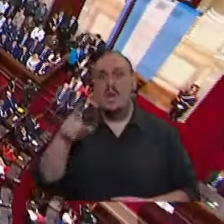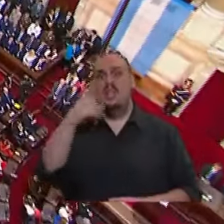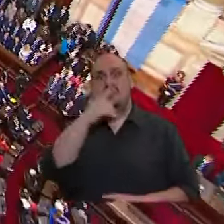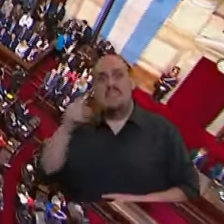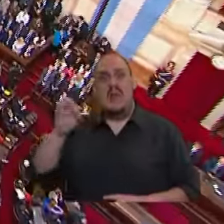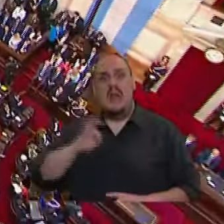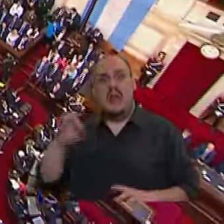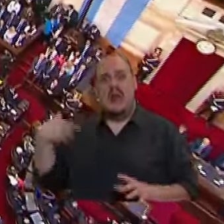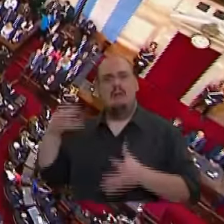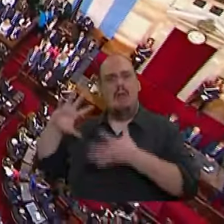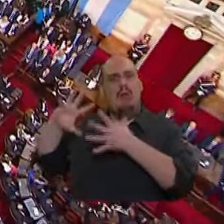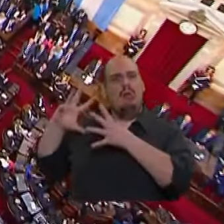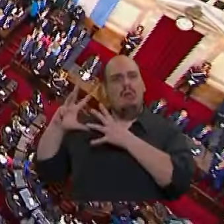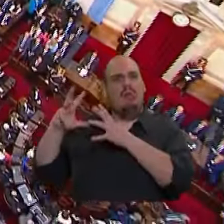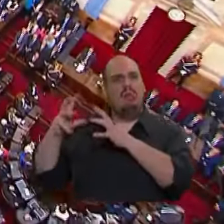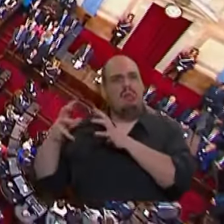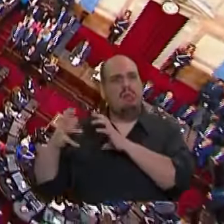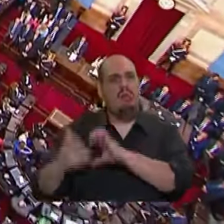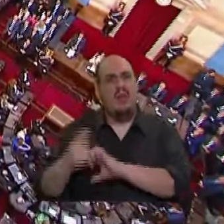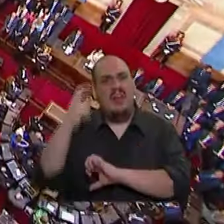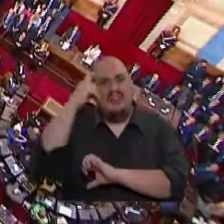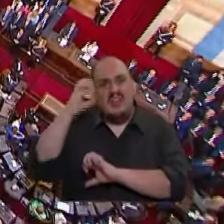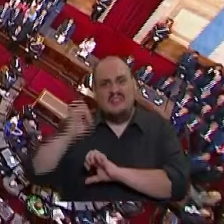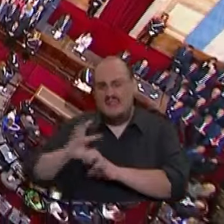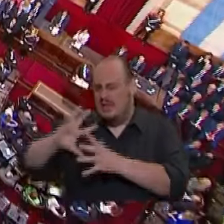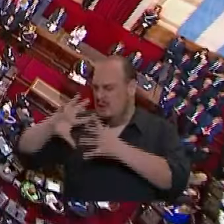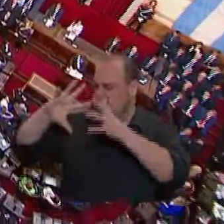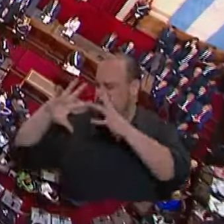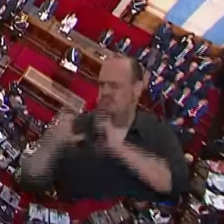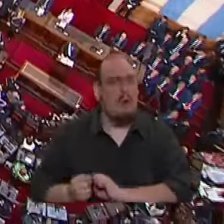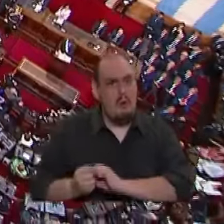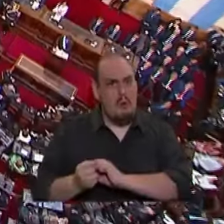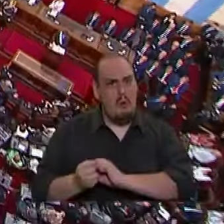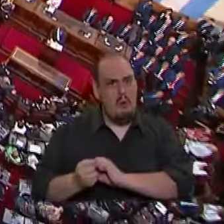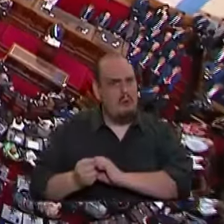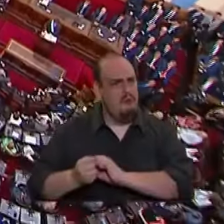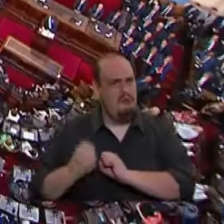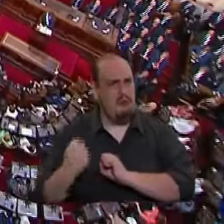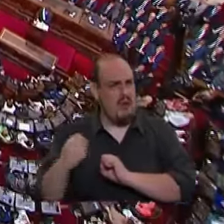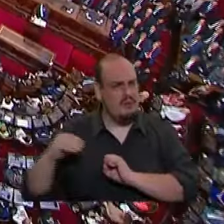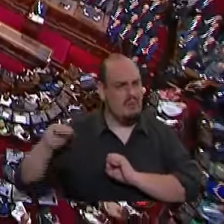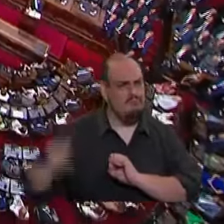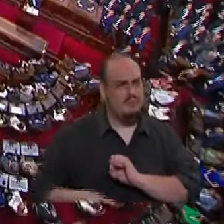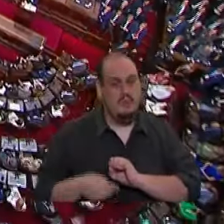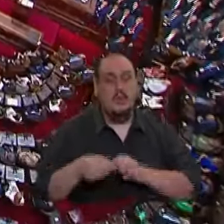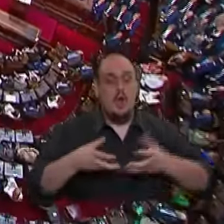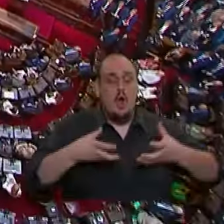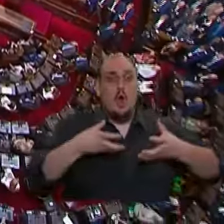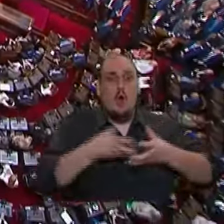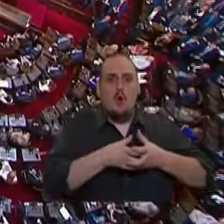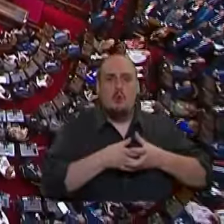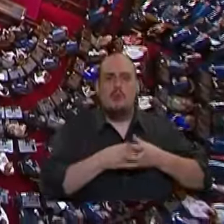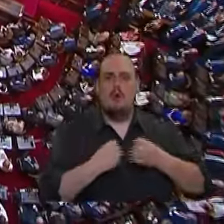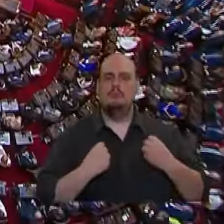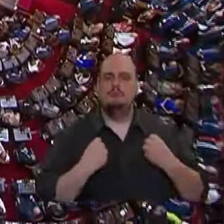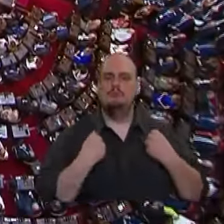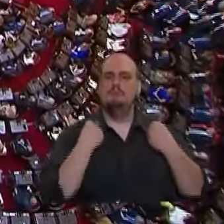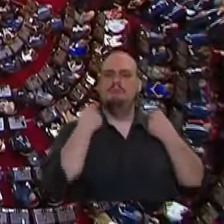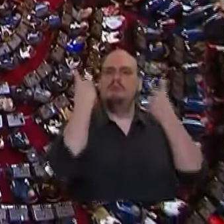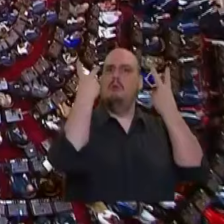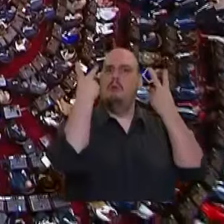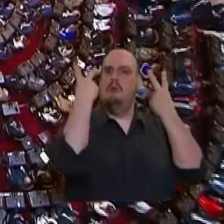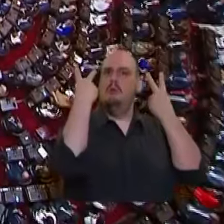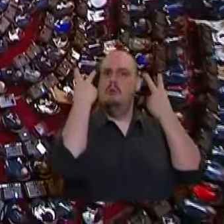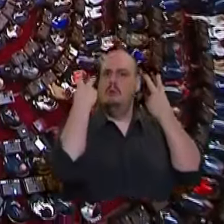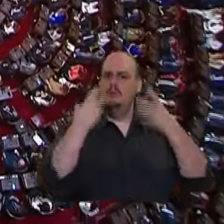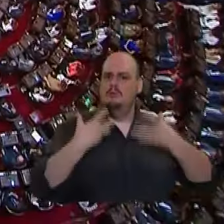decadencia y más de una década de caída libre a la miseria, una mayoría silenciosa levantó la voz. Esa mayoría silenciosa